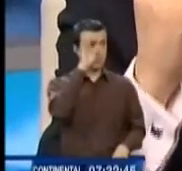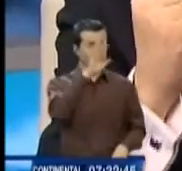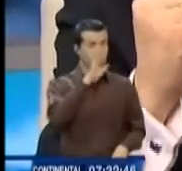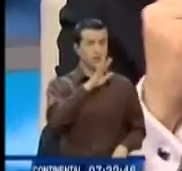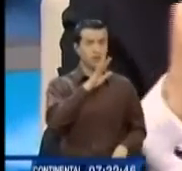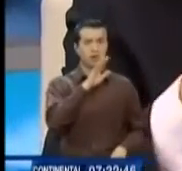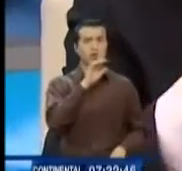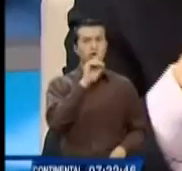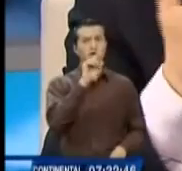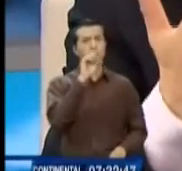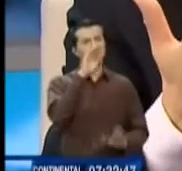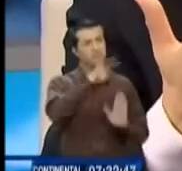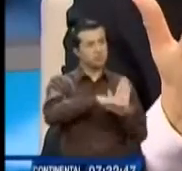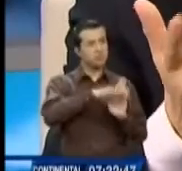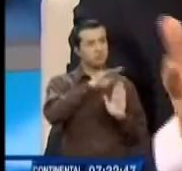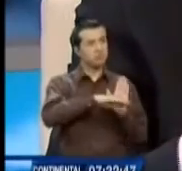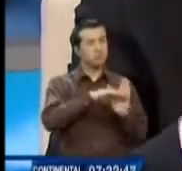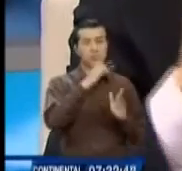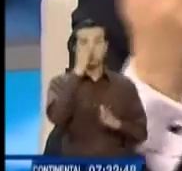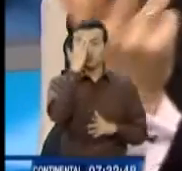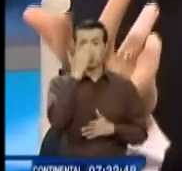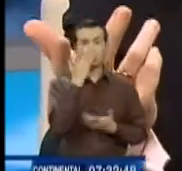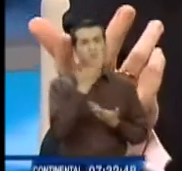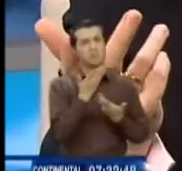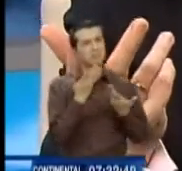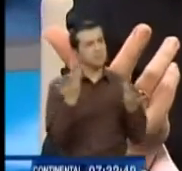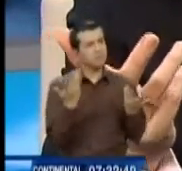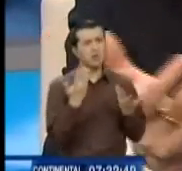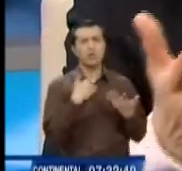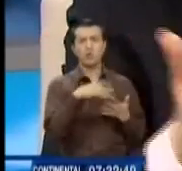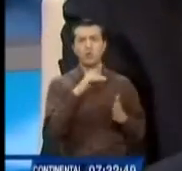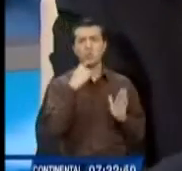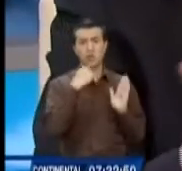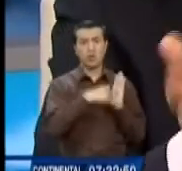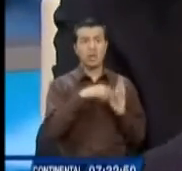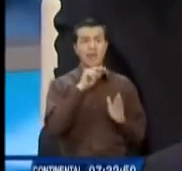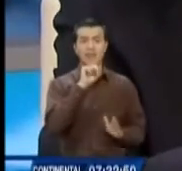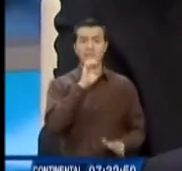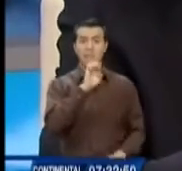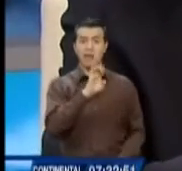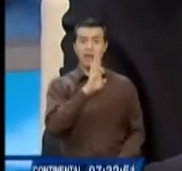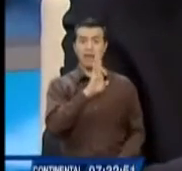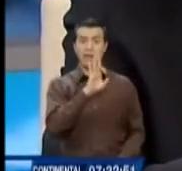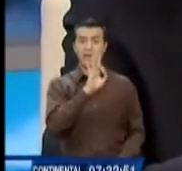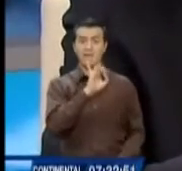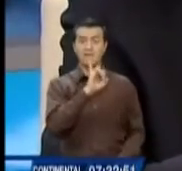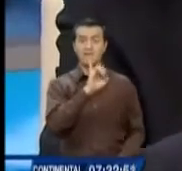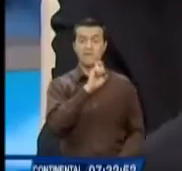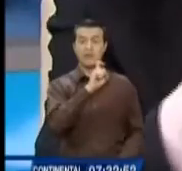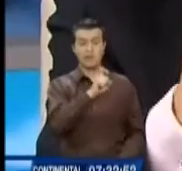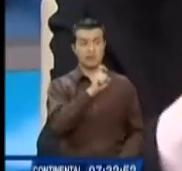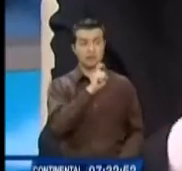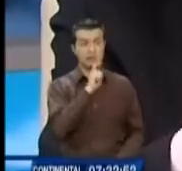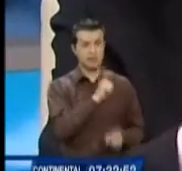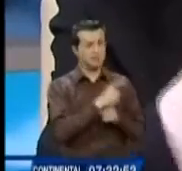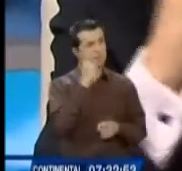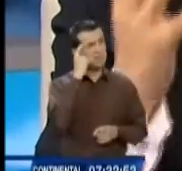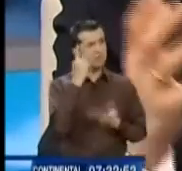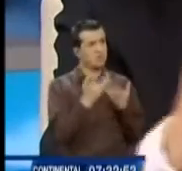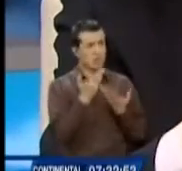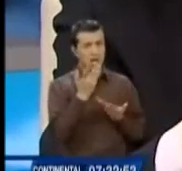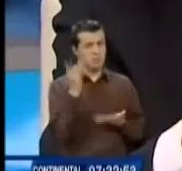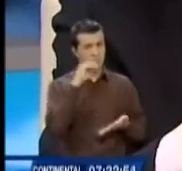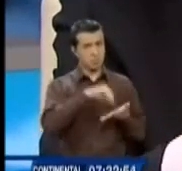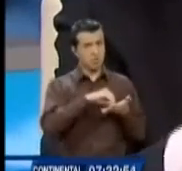está disminuyendo en términos de demanda porque están saliendo alternativas. Por ejemplo, Netflix es una alternativa. ¿Se ha pensado también en